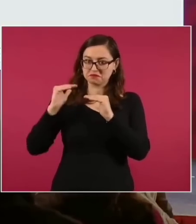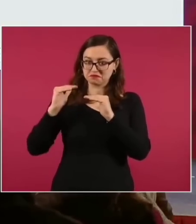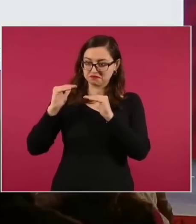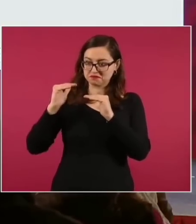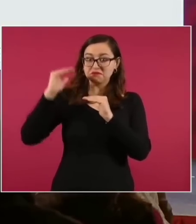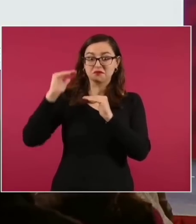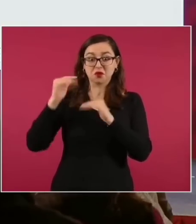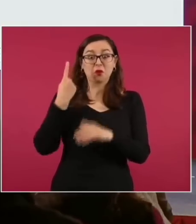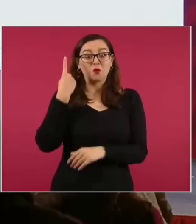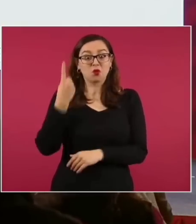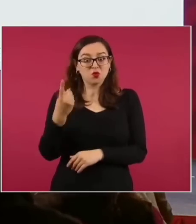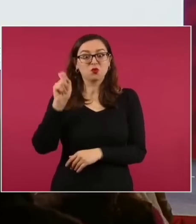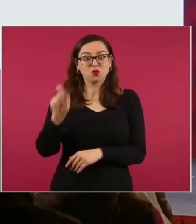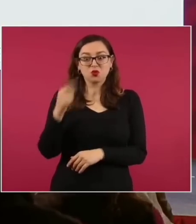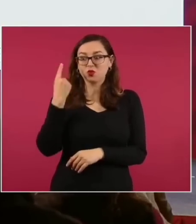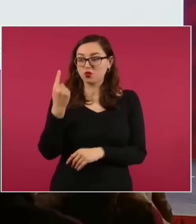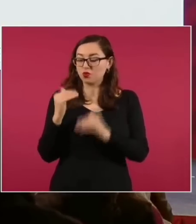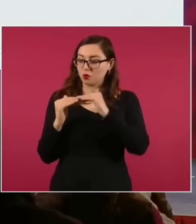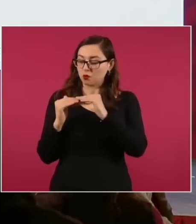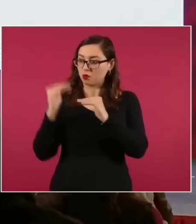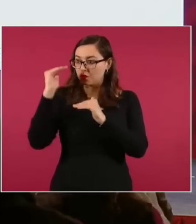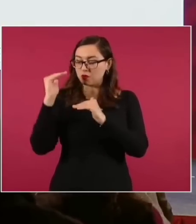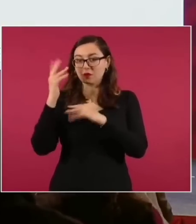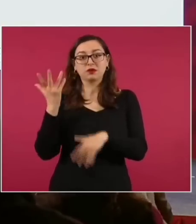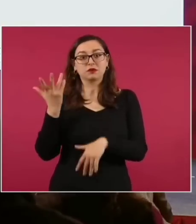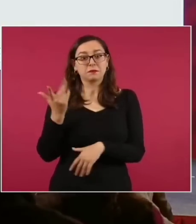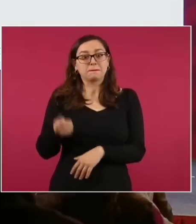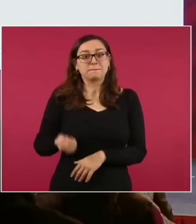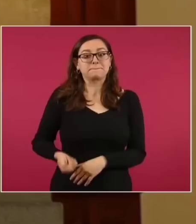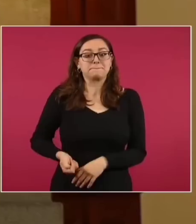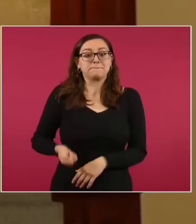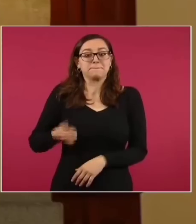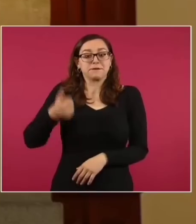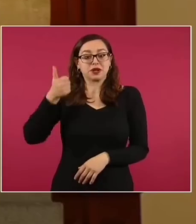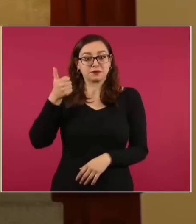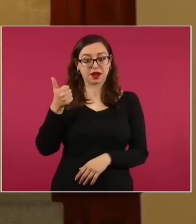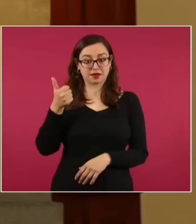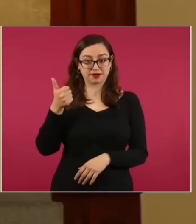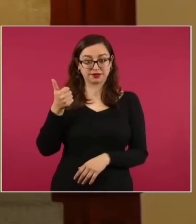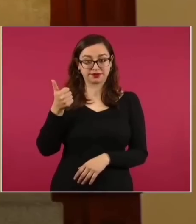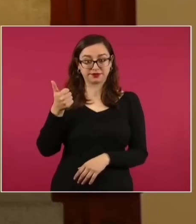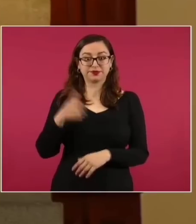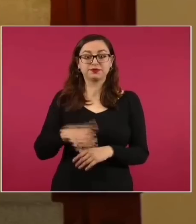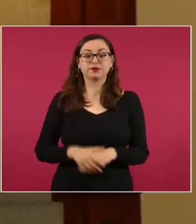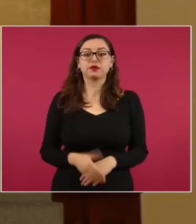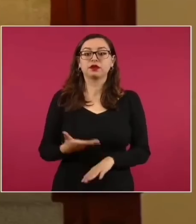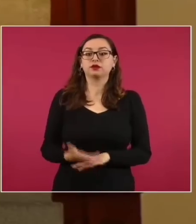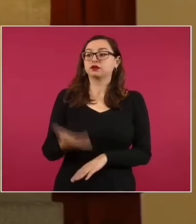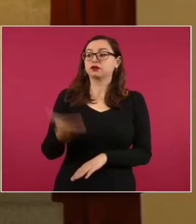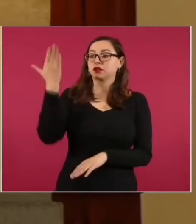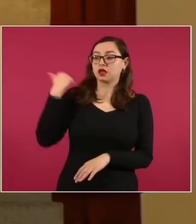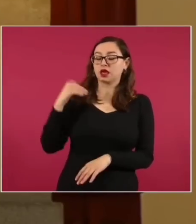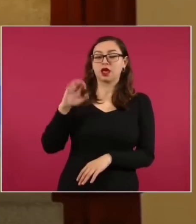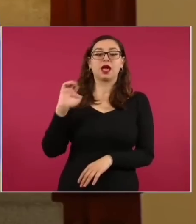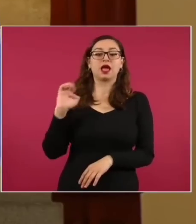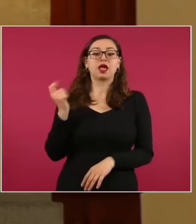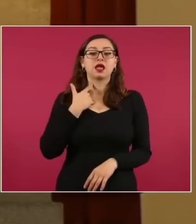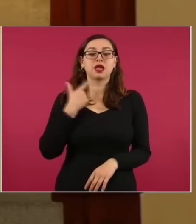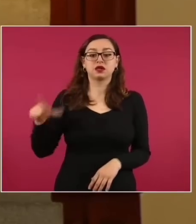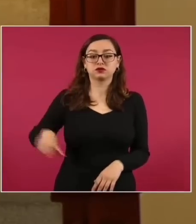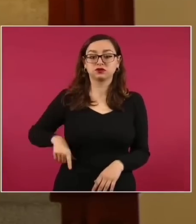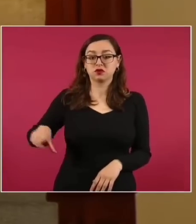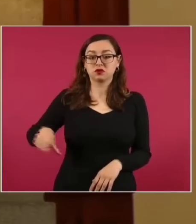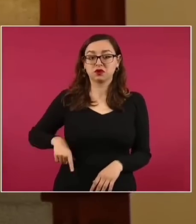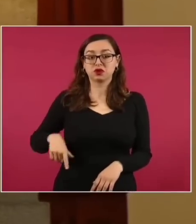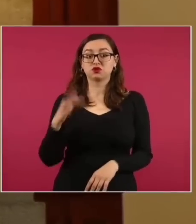apreciación del 1.1 a estas alturas el gobierno anterior el peso ya había perdido cerca del 50%